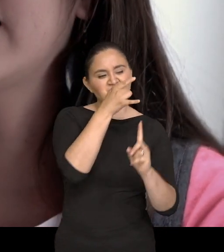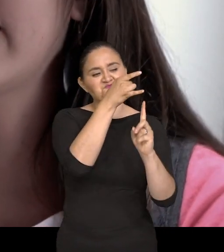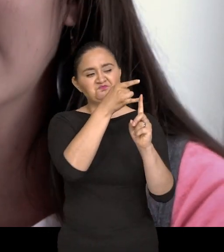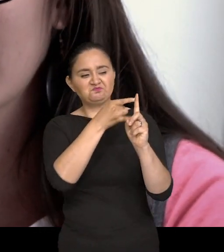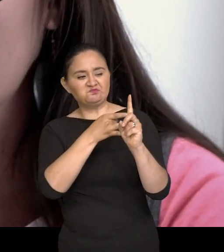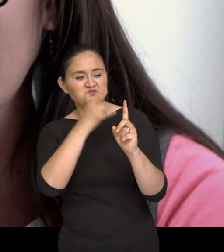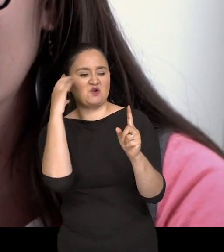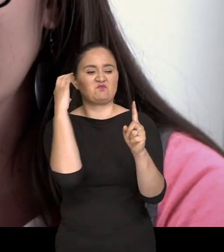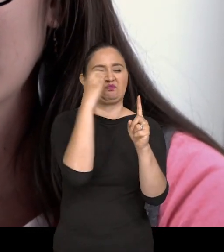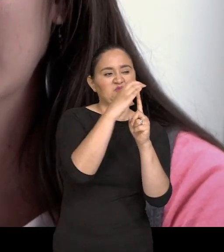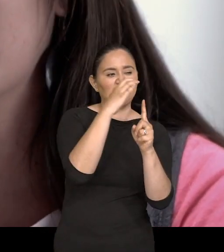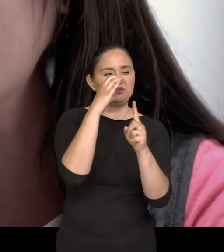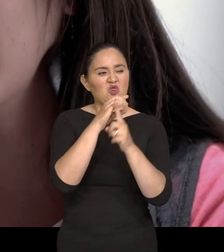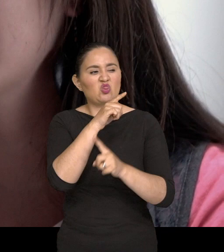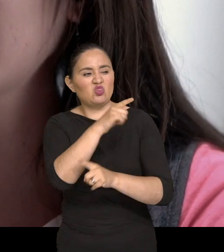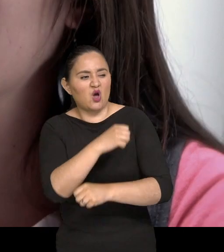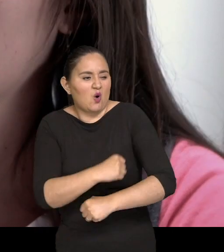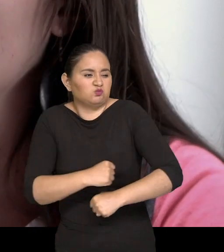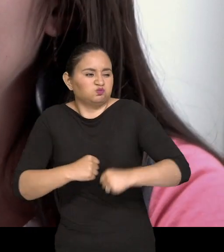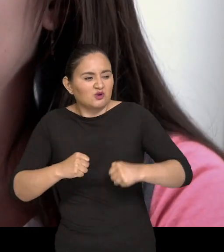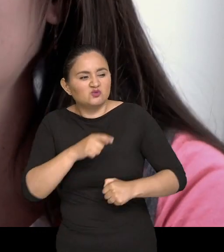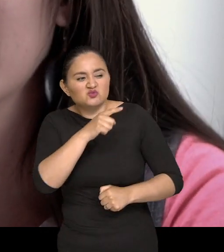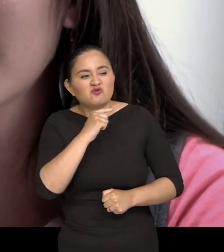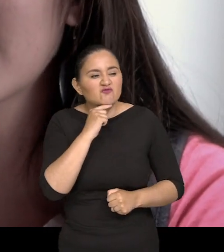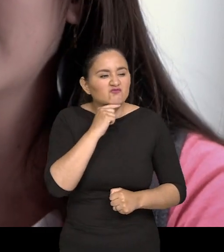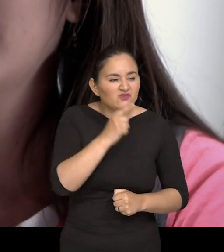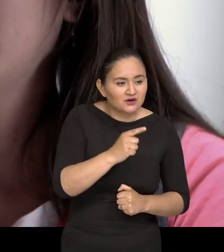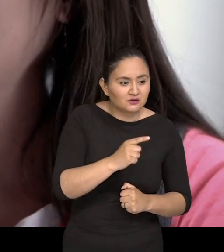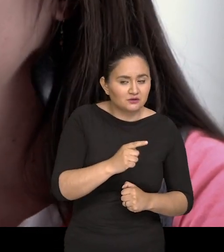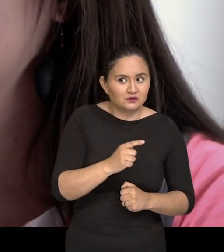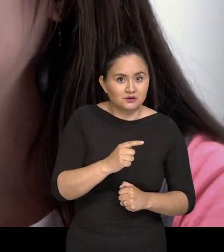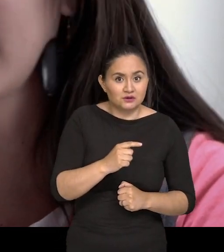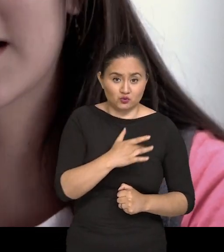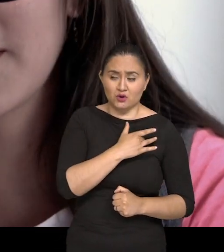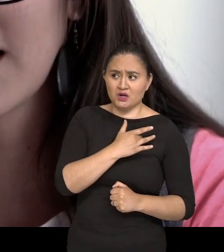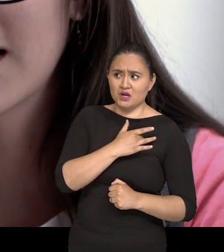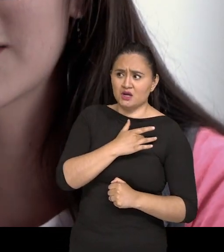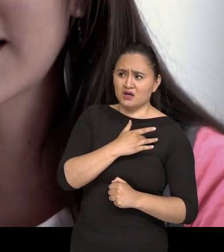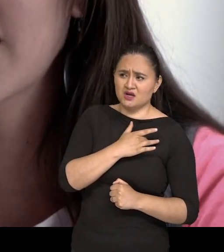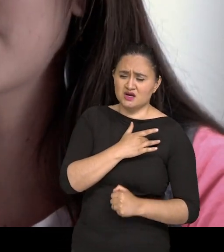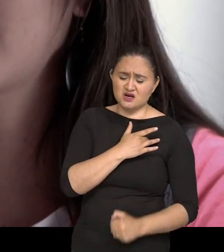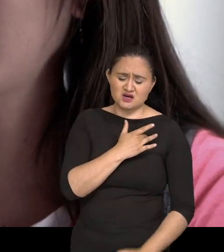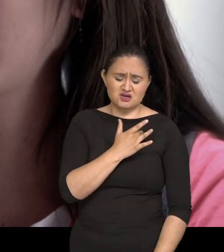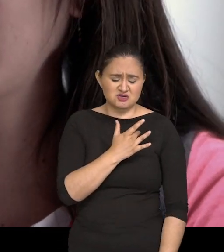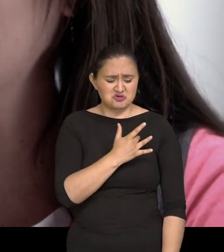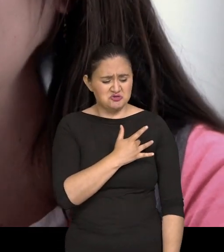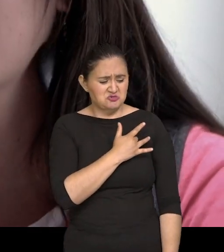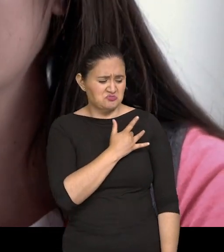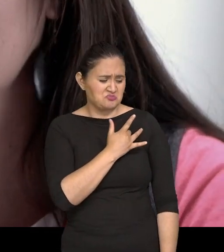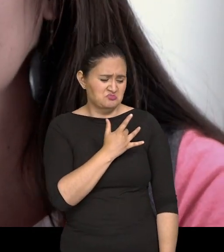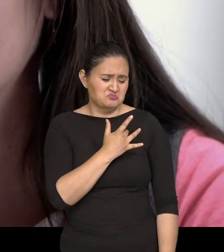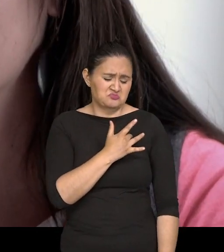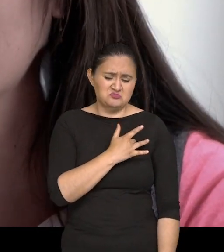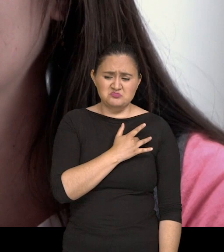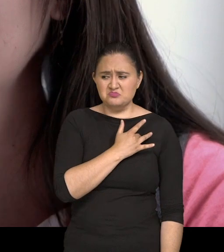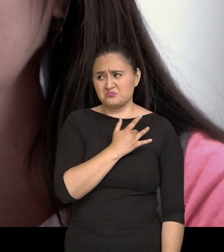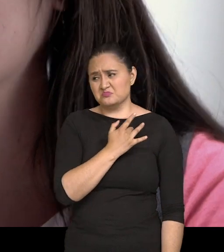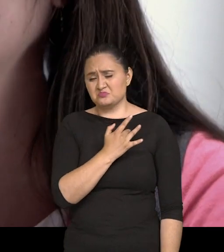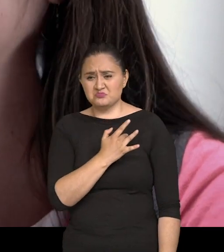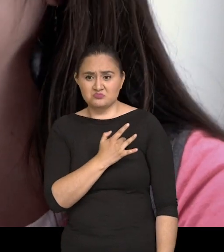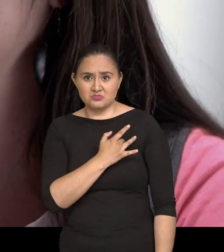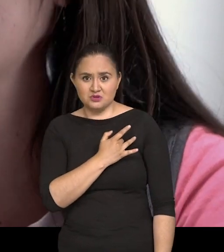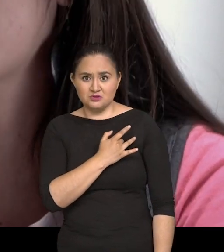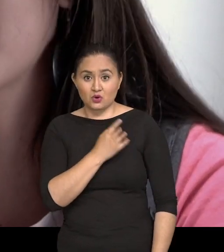criticar a la gente que ve estás gorda está fea y uno se siente mal entonces para que no digan nada para